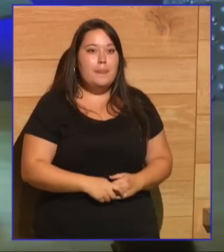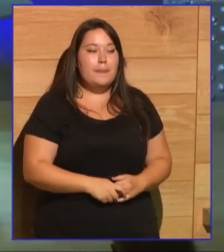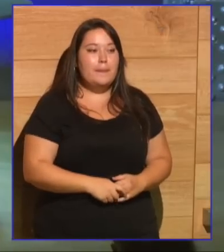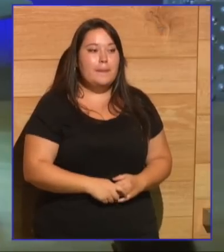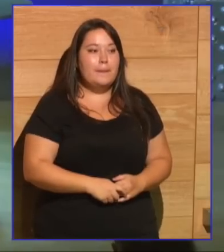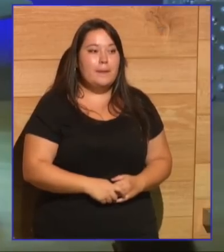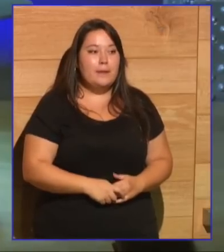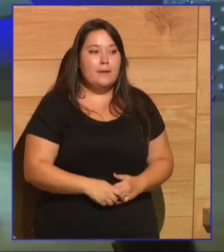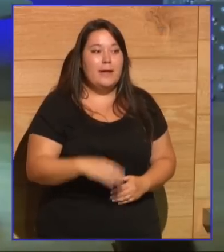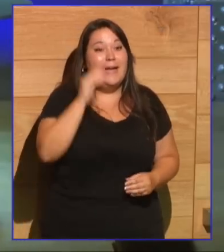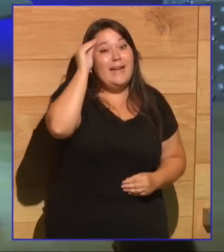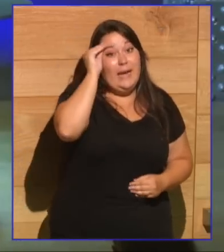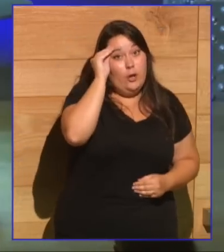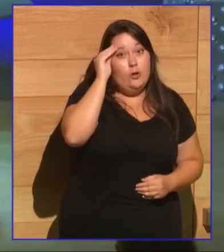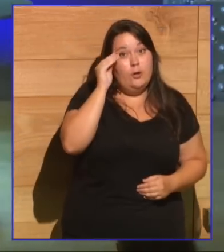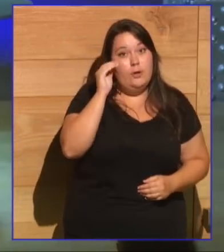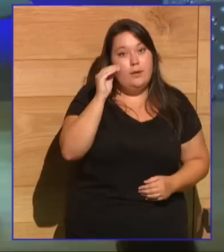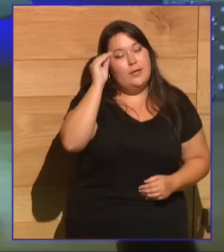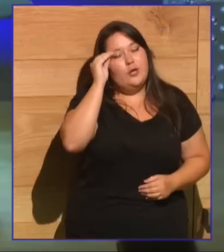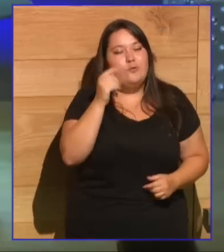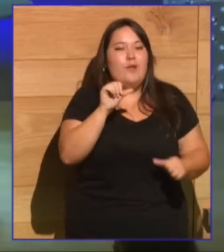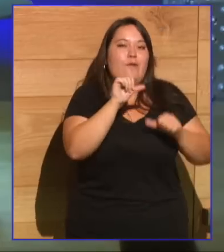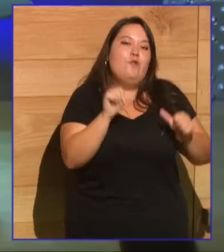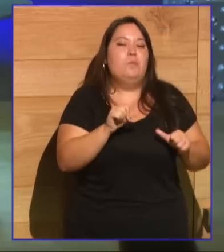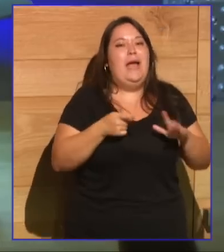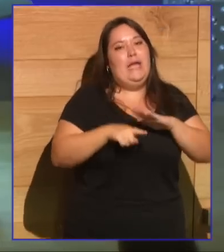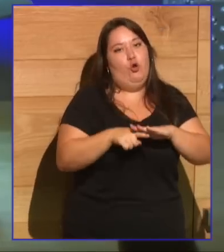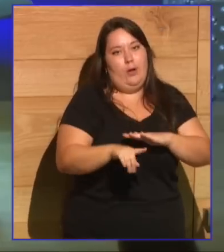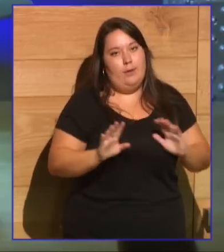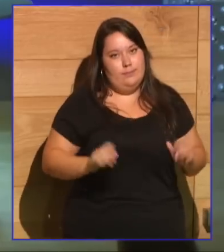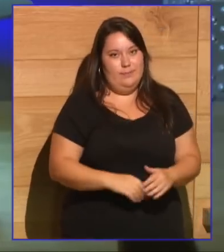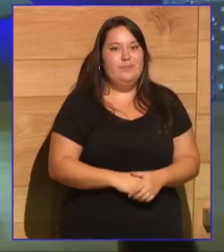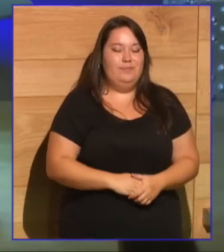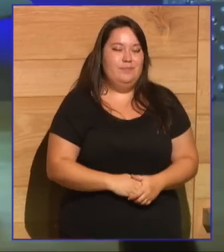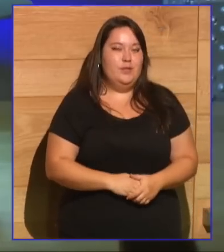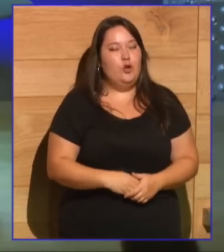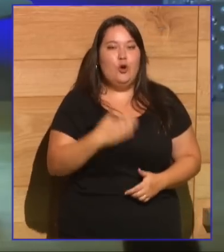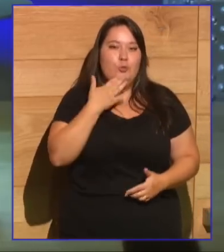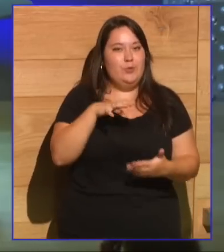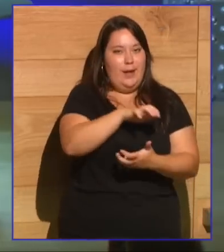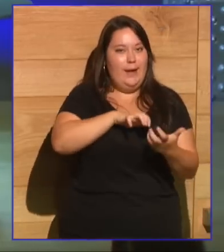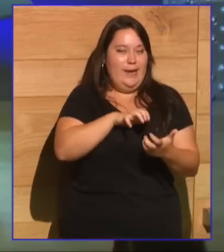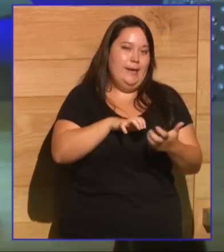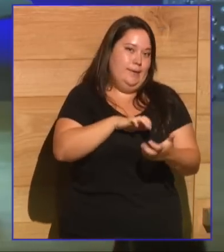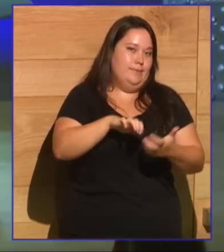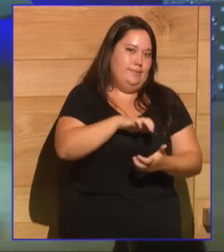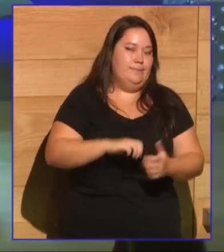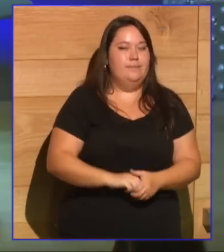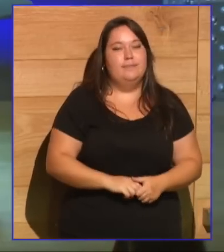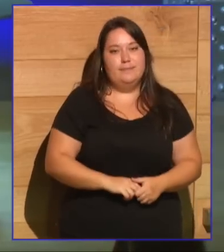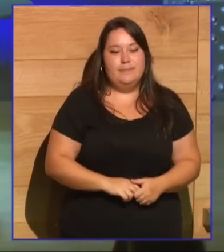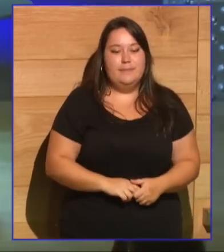cuando dice creo es cínico en tierra que juega con está jugando con esa doble